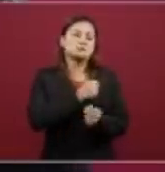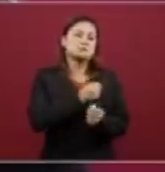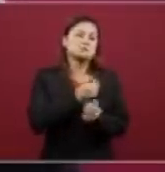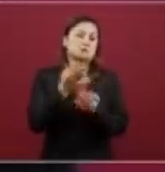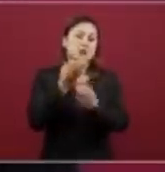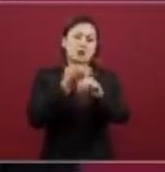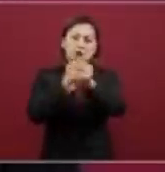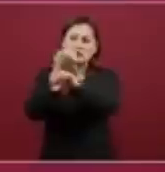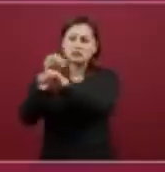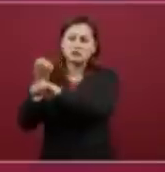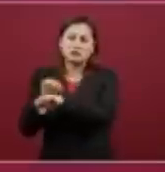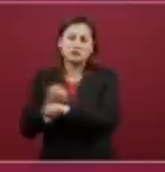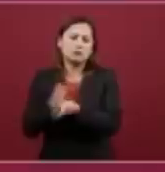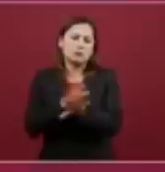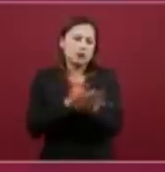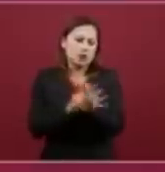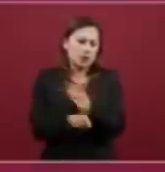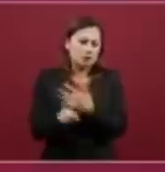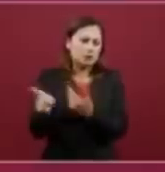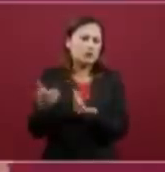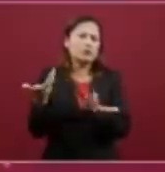las unidades médicas,